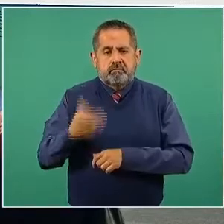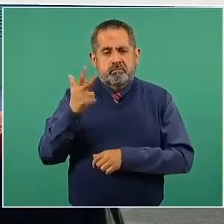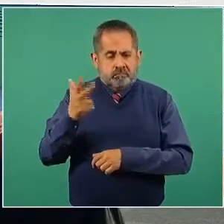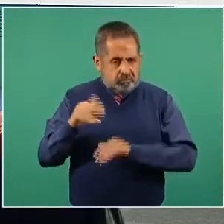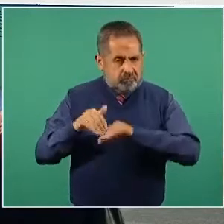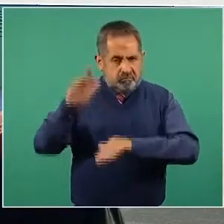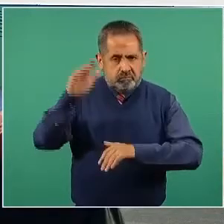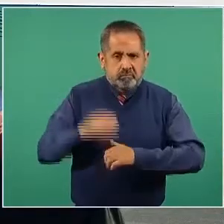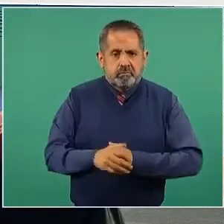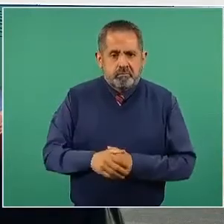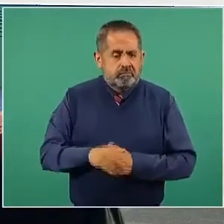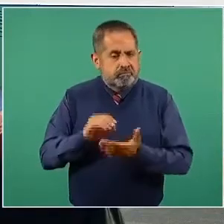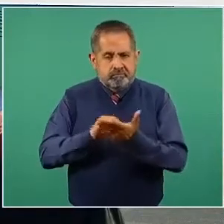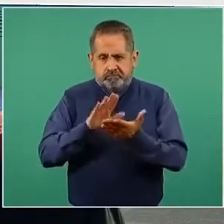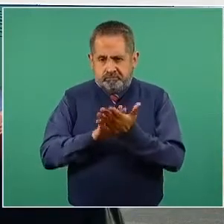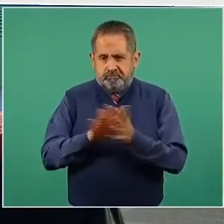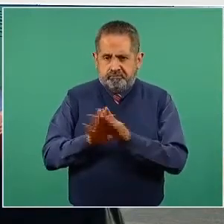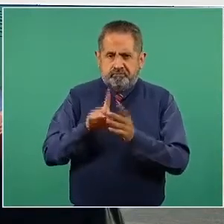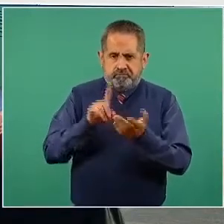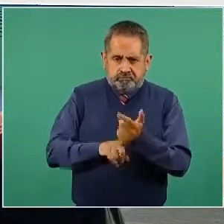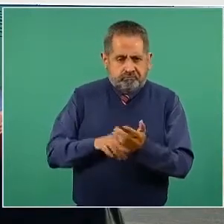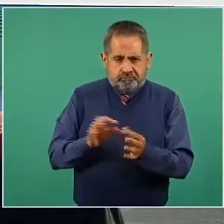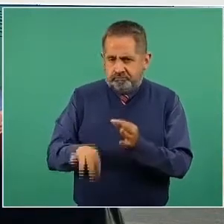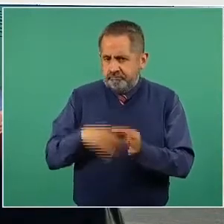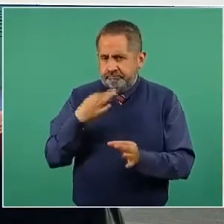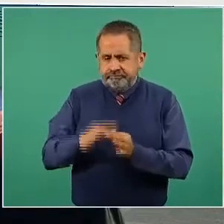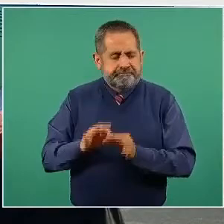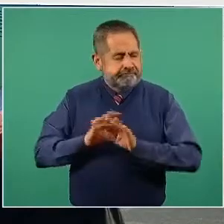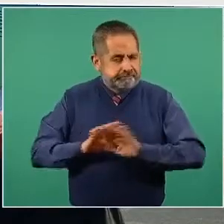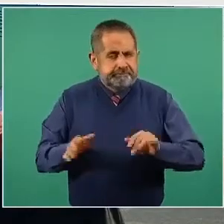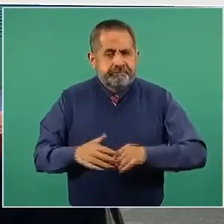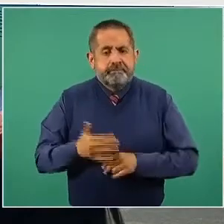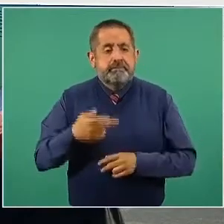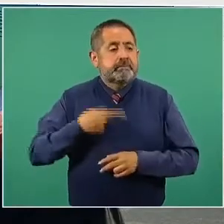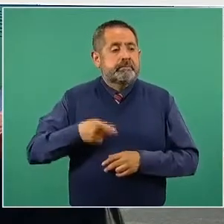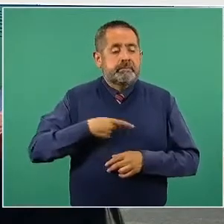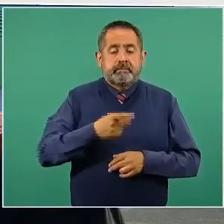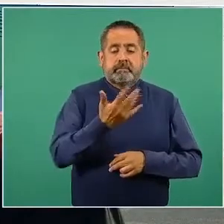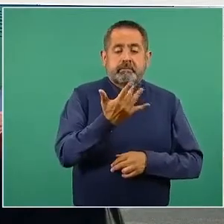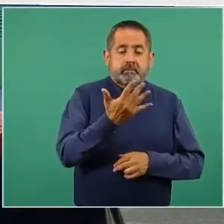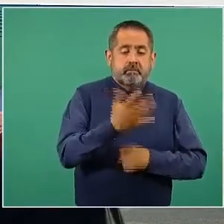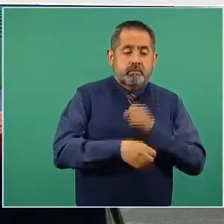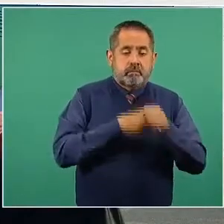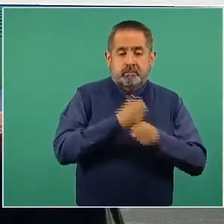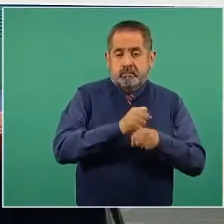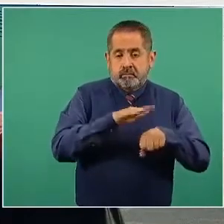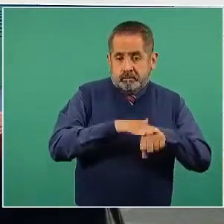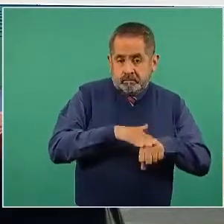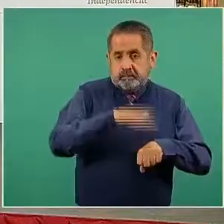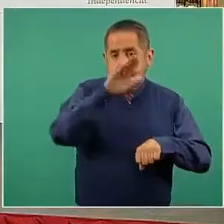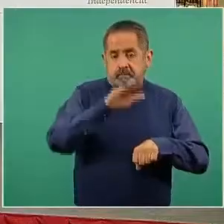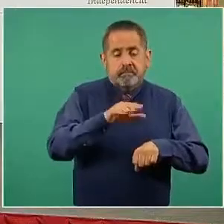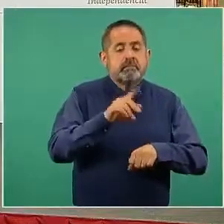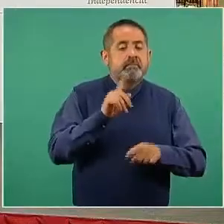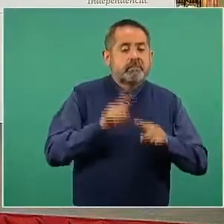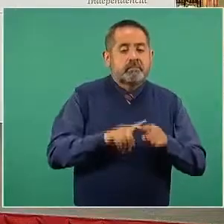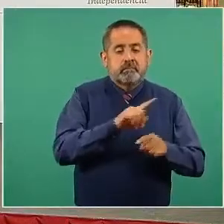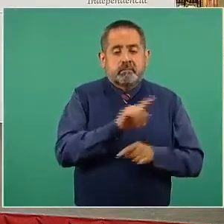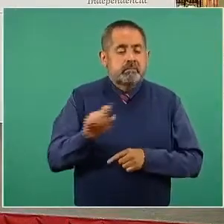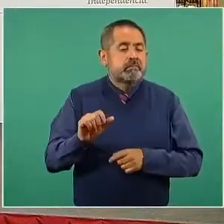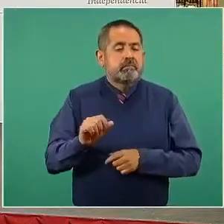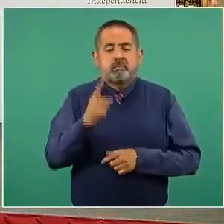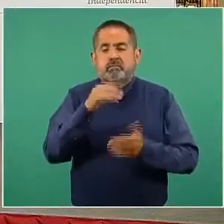10.715.748, que han quedado ya registradas de manera puntual, y las personas de 50 a 59